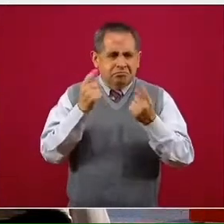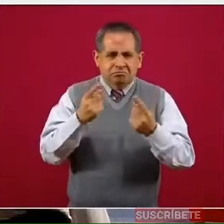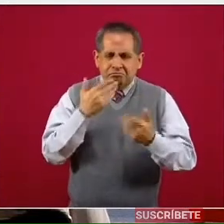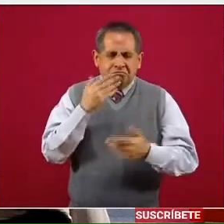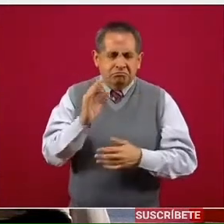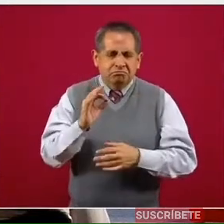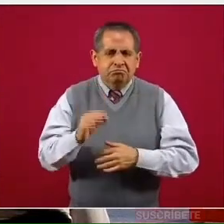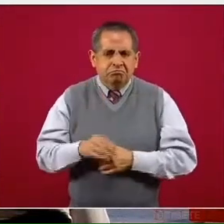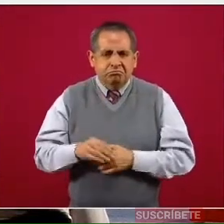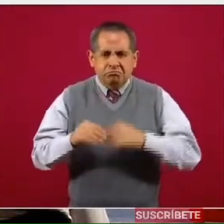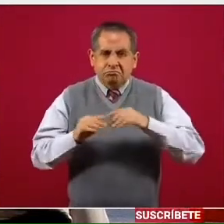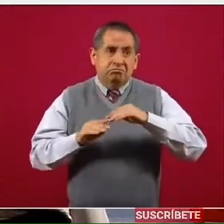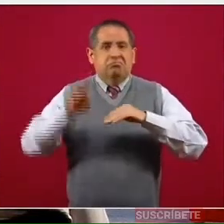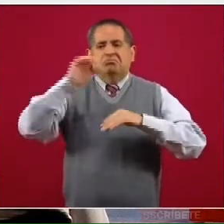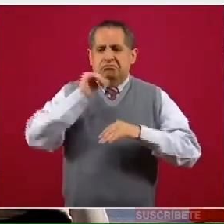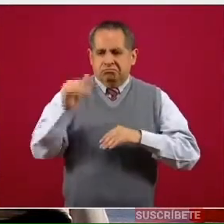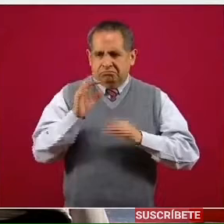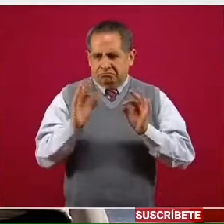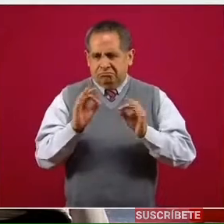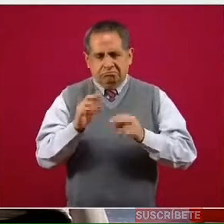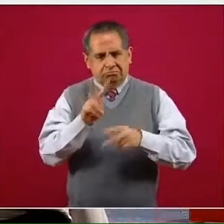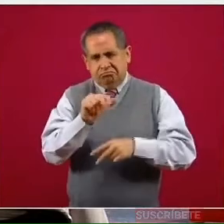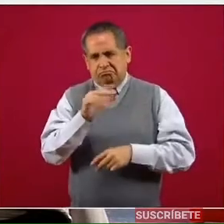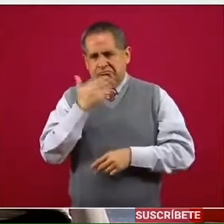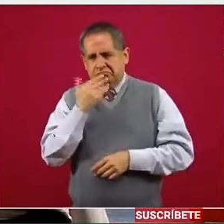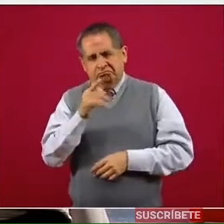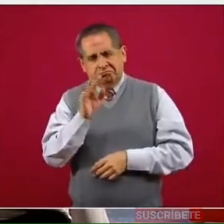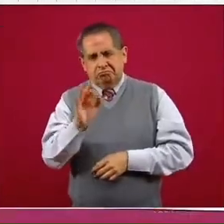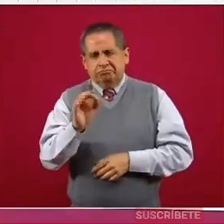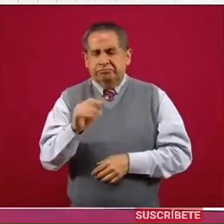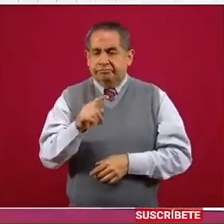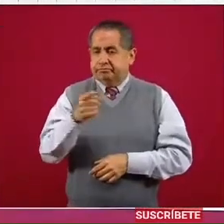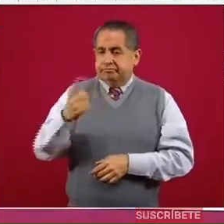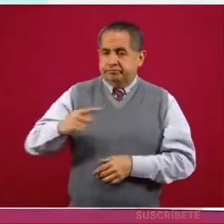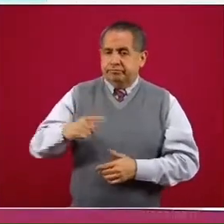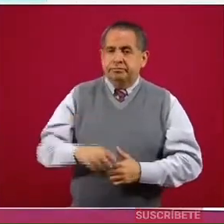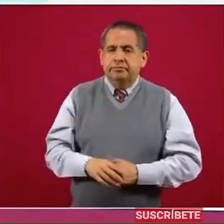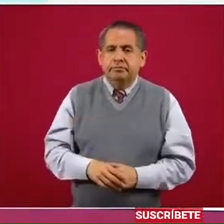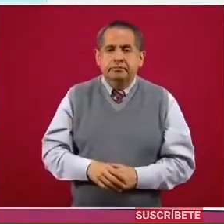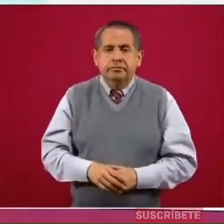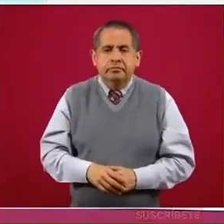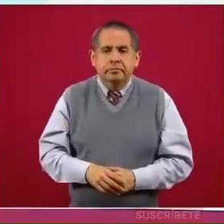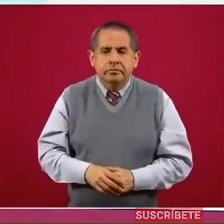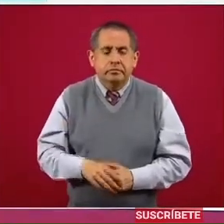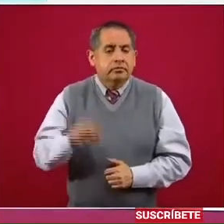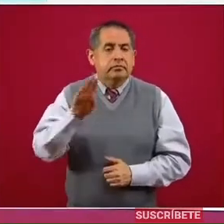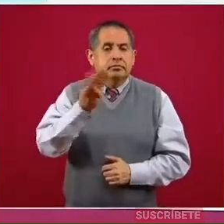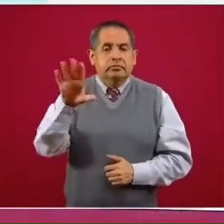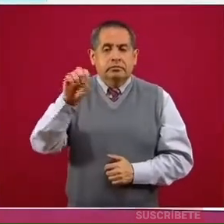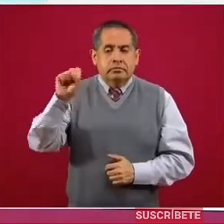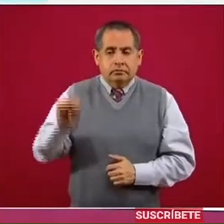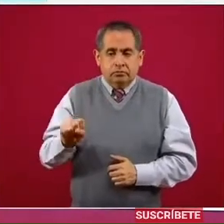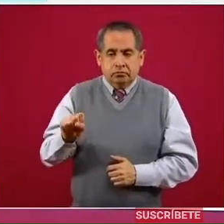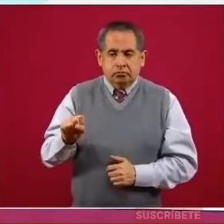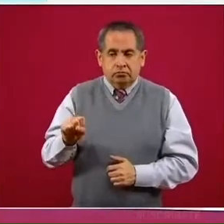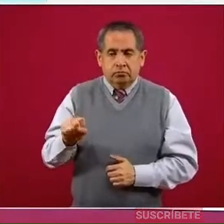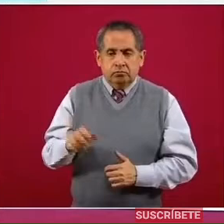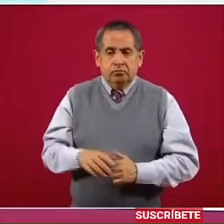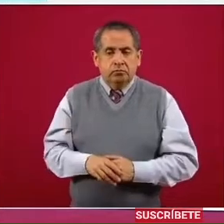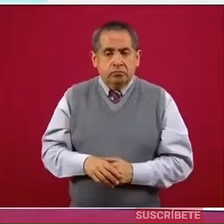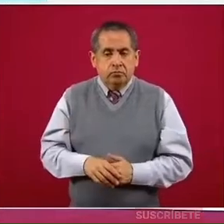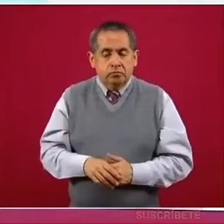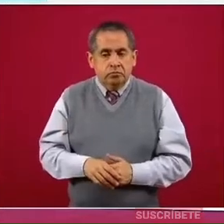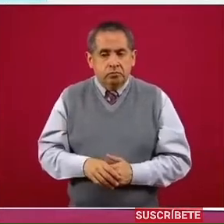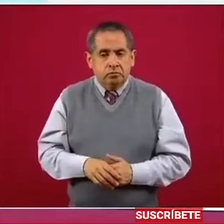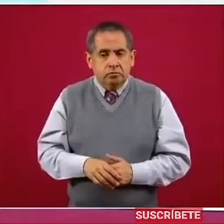así, que no repunte. Vamos bien aquí. La siguiente. Baja California Sur,